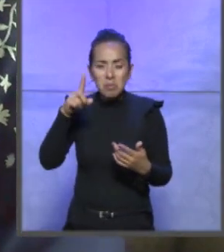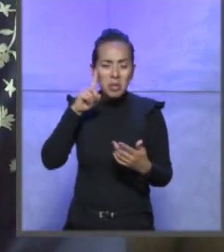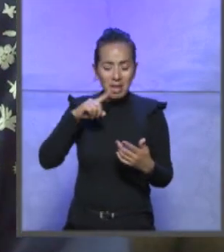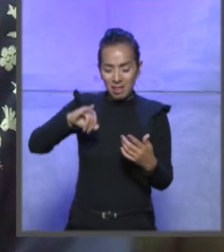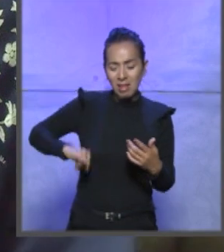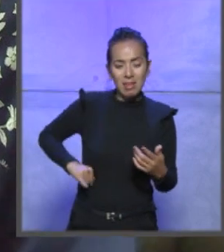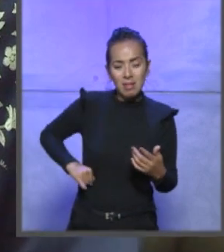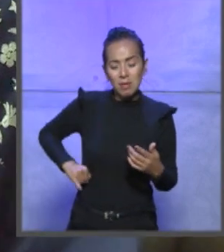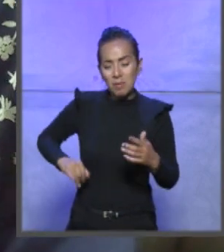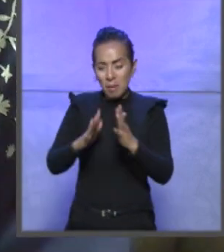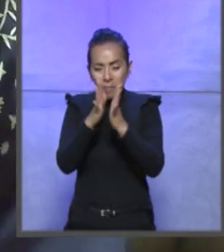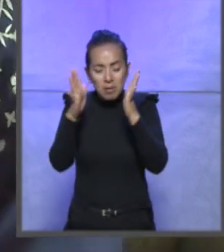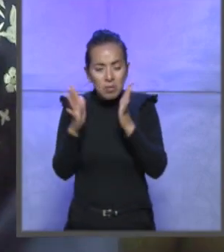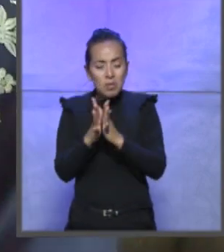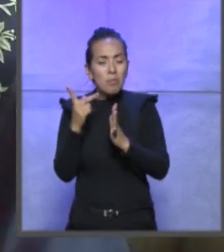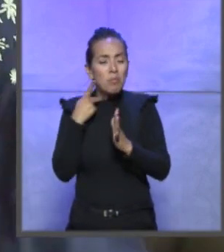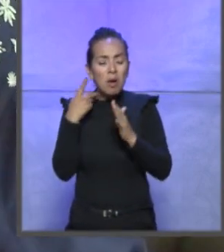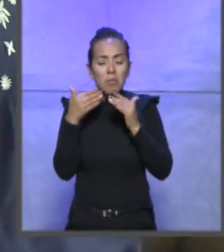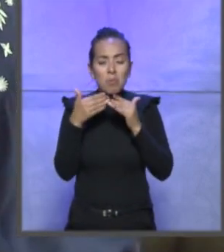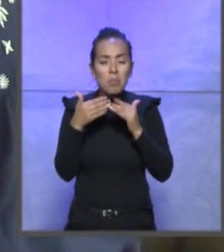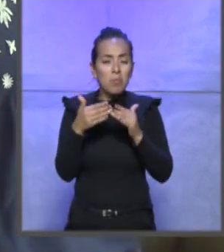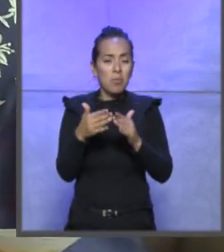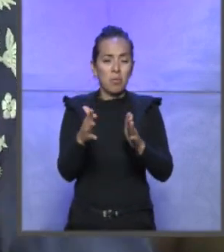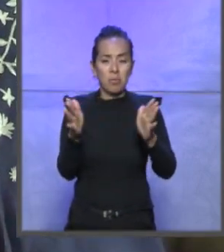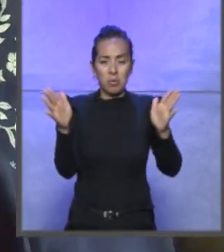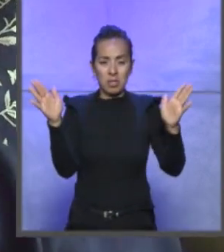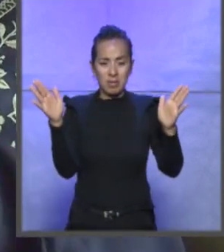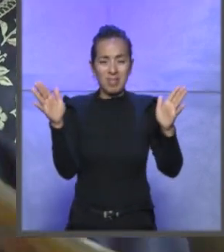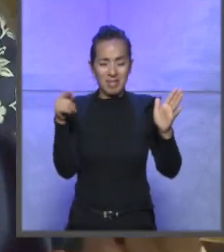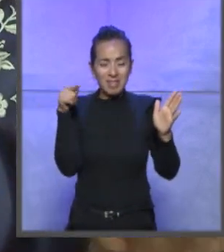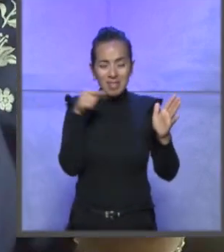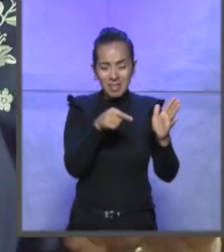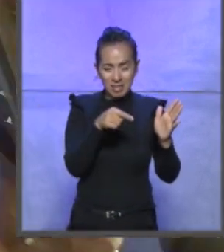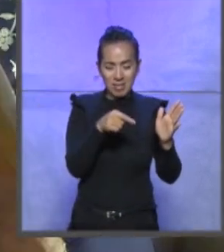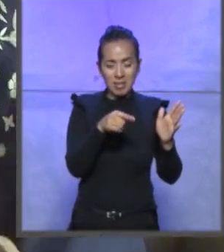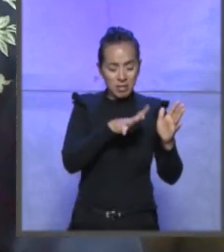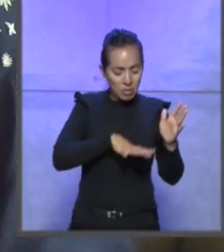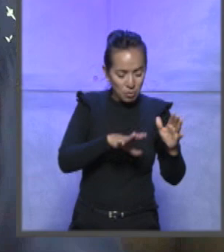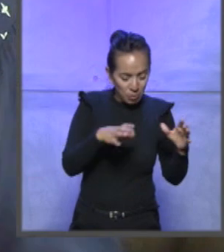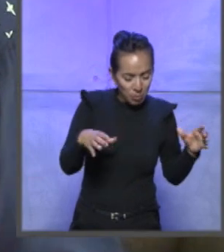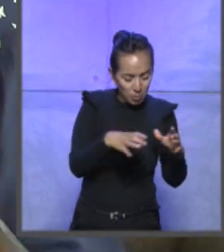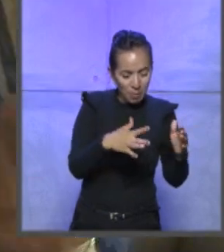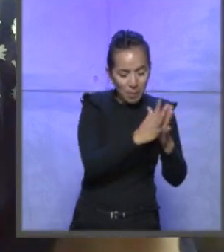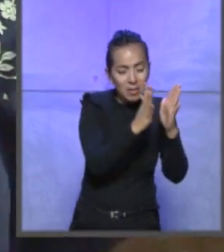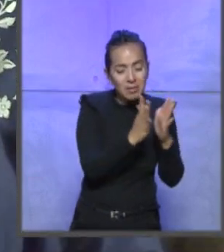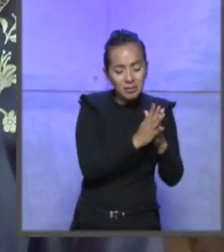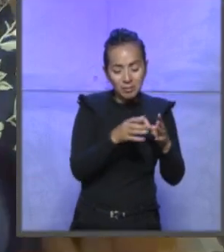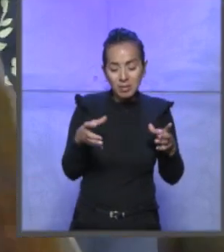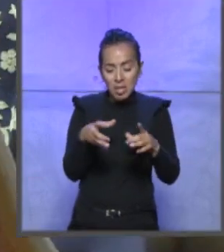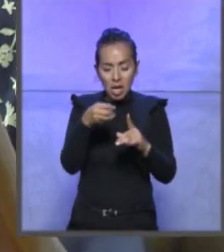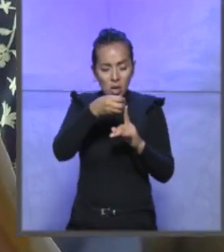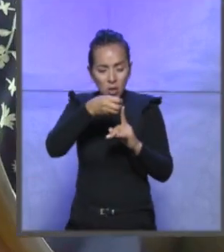están interesadas en una participación política amplia, que va desde la participación comunitaria, la